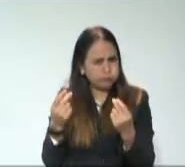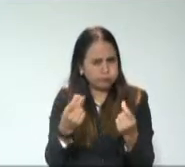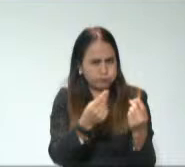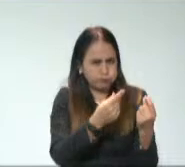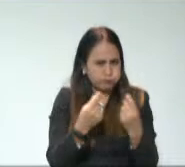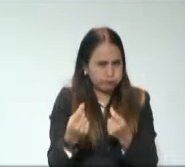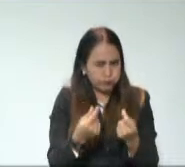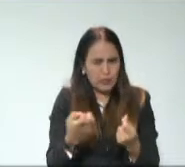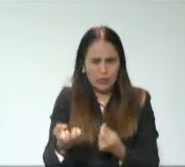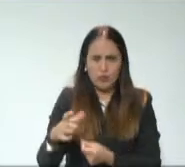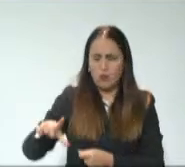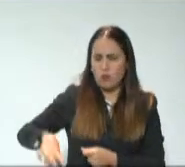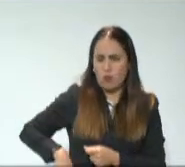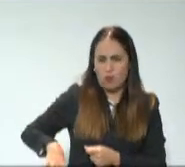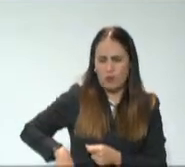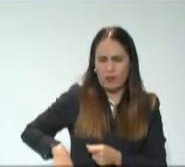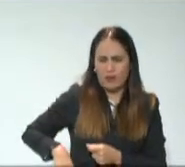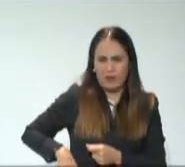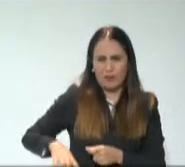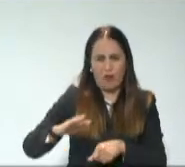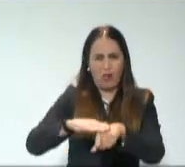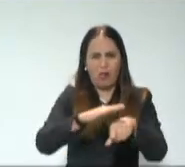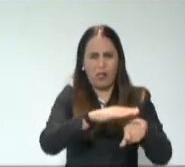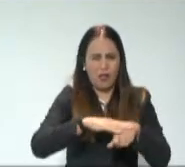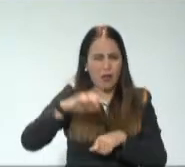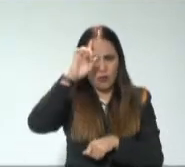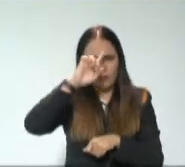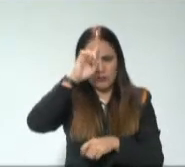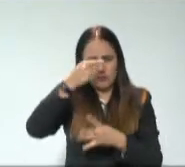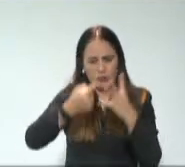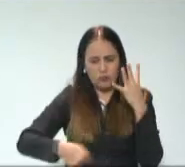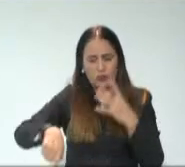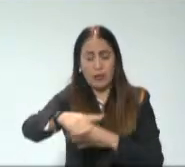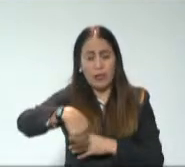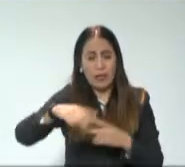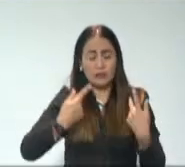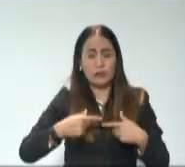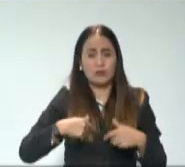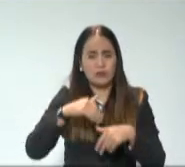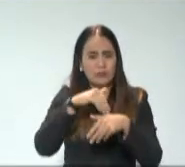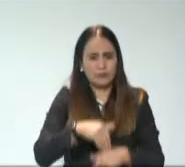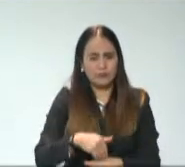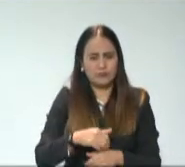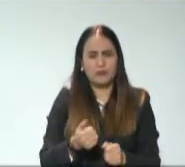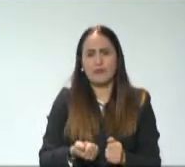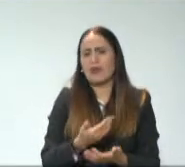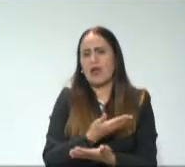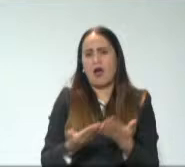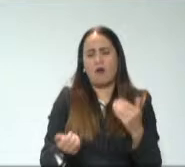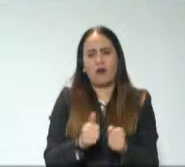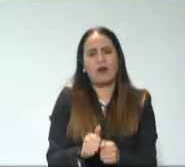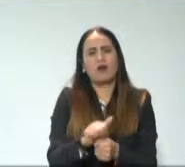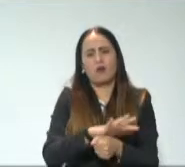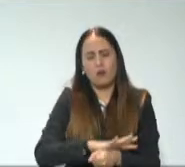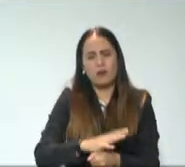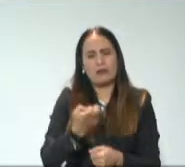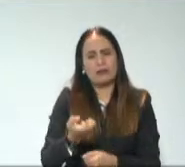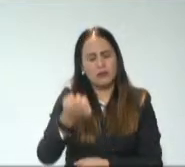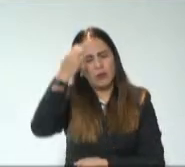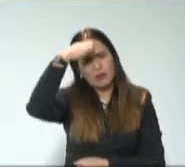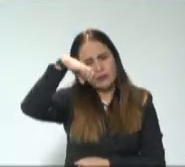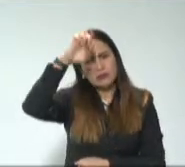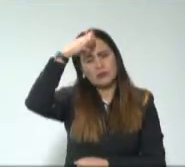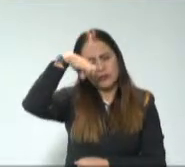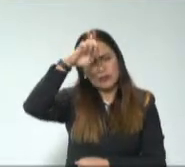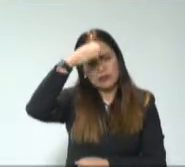autoridades están haciendo y estoy hablando ahora de de lo que covid nos nos dejó como experiencia